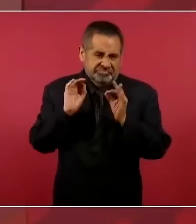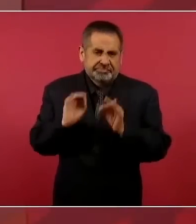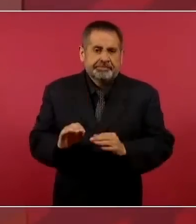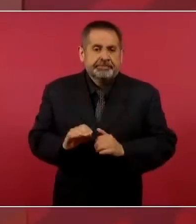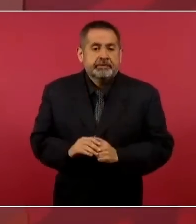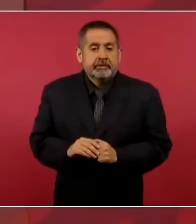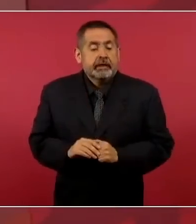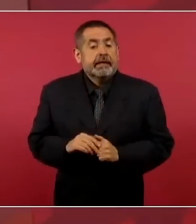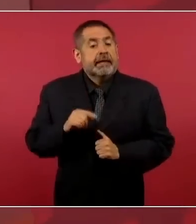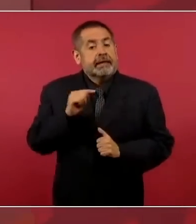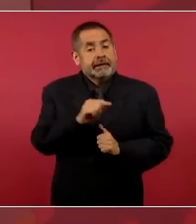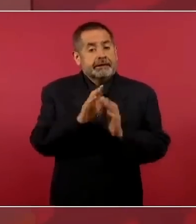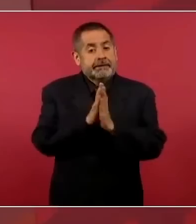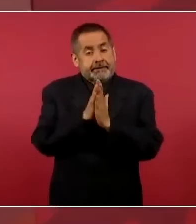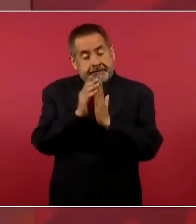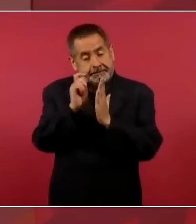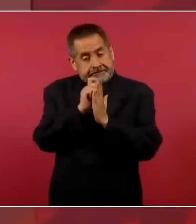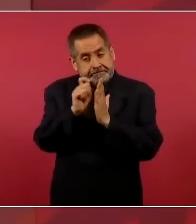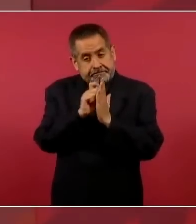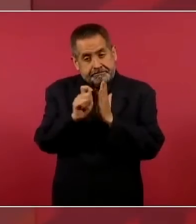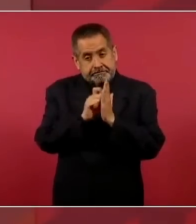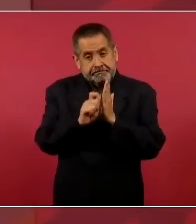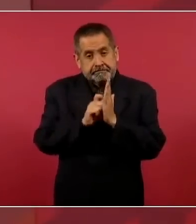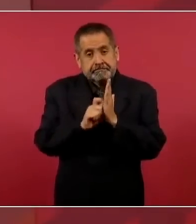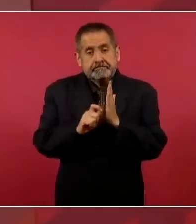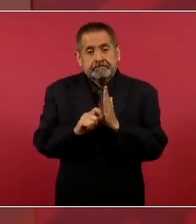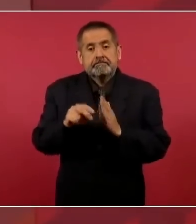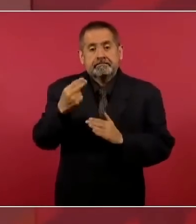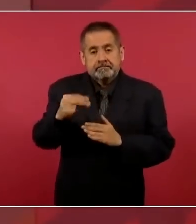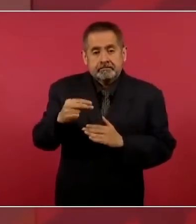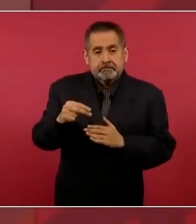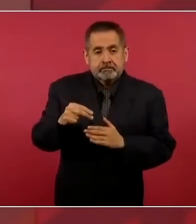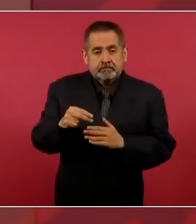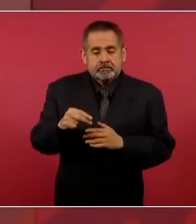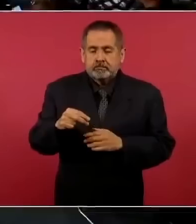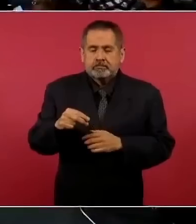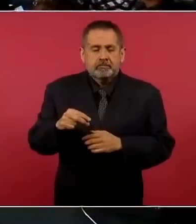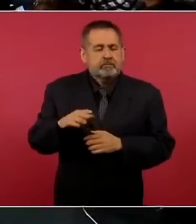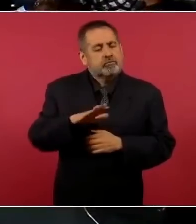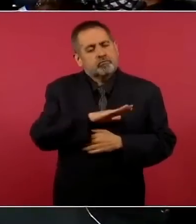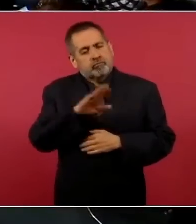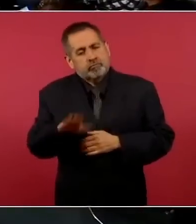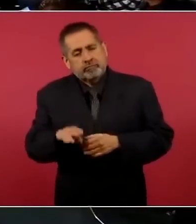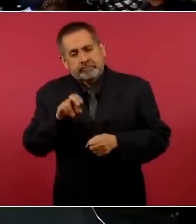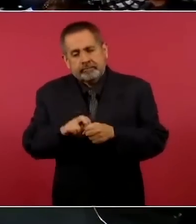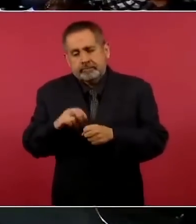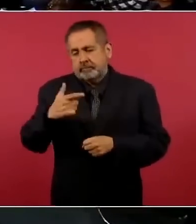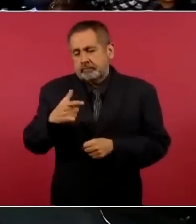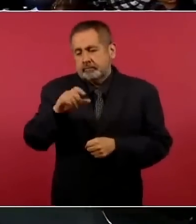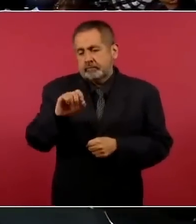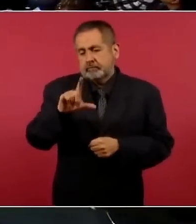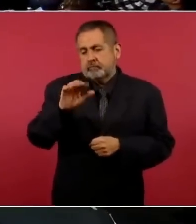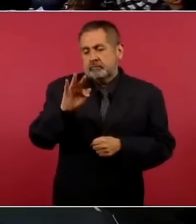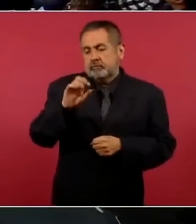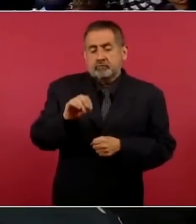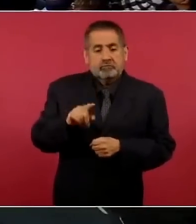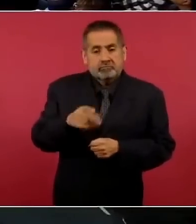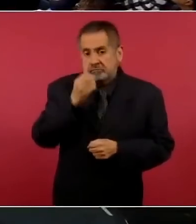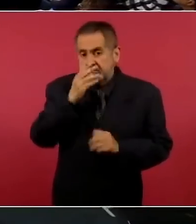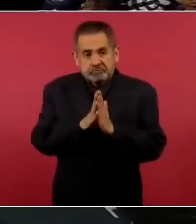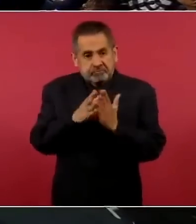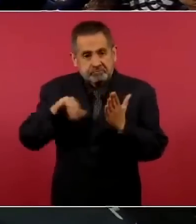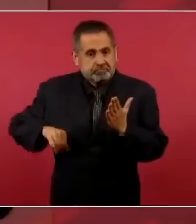y escribió un libro que se llama Morir en el Golfo. Y es muy interesante